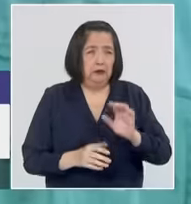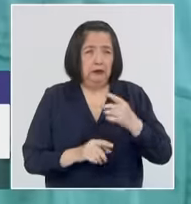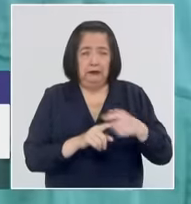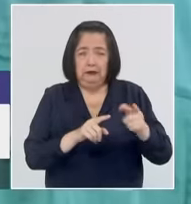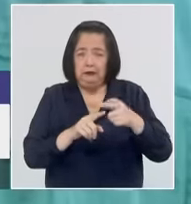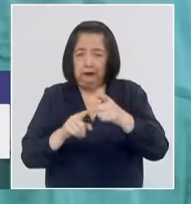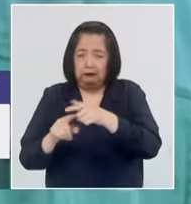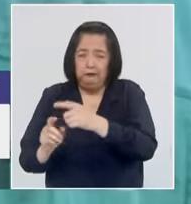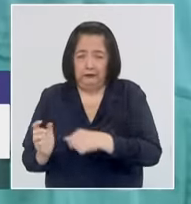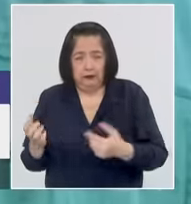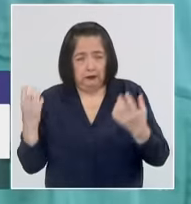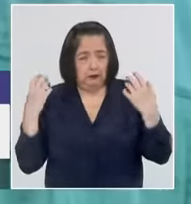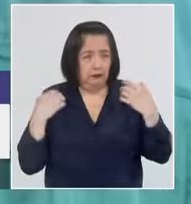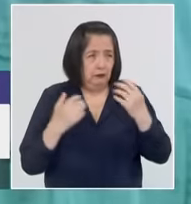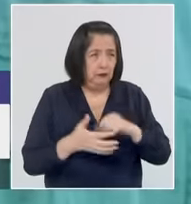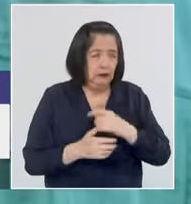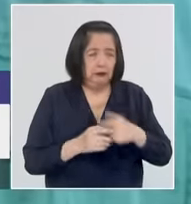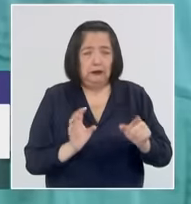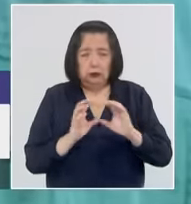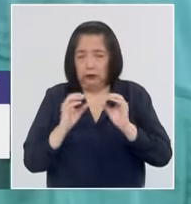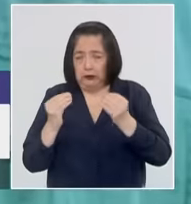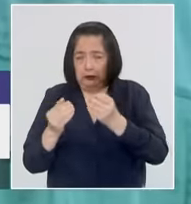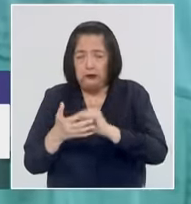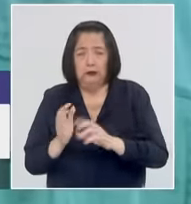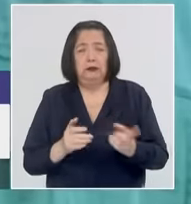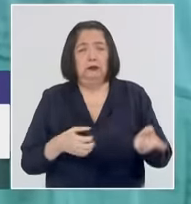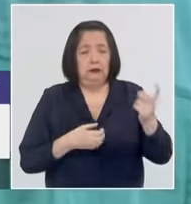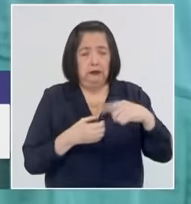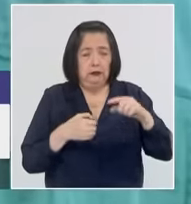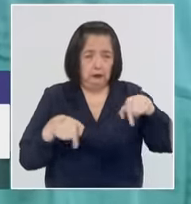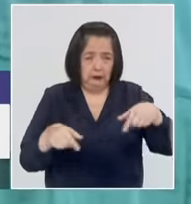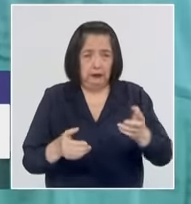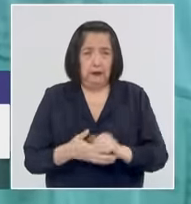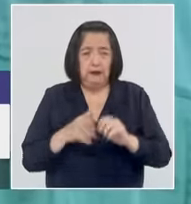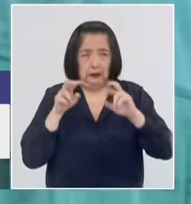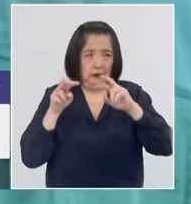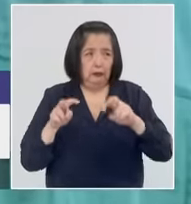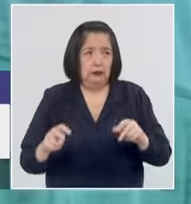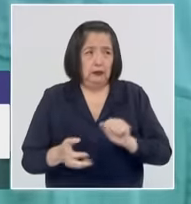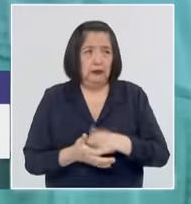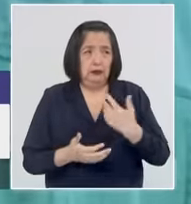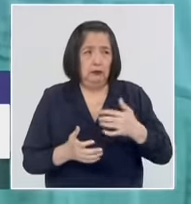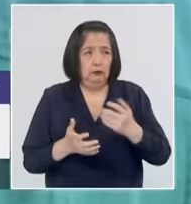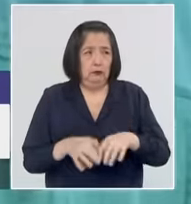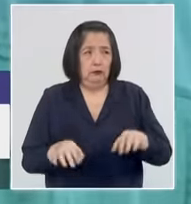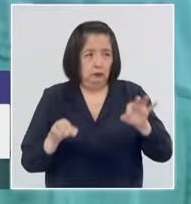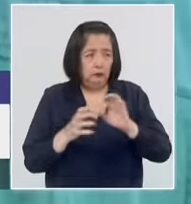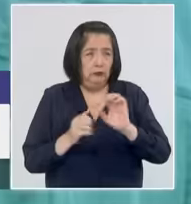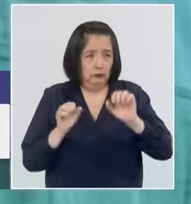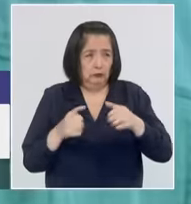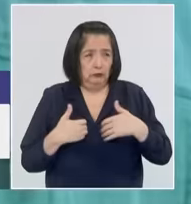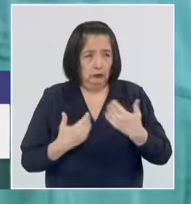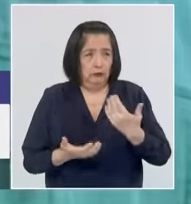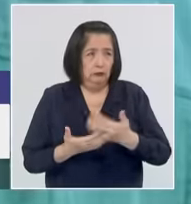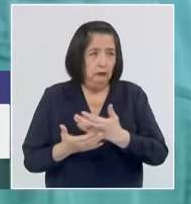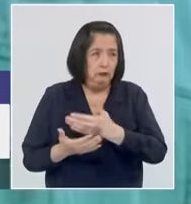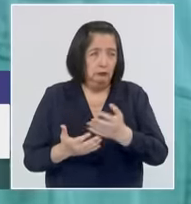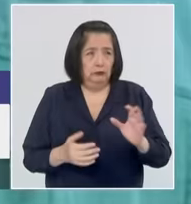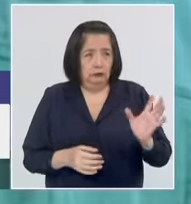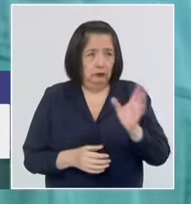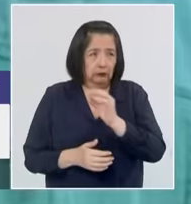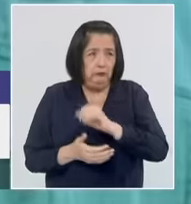distintos, digamos, distintas instituciones que están participando en esta diligencia muy importante para poder corroborar si todas